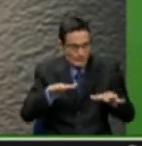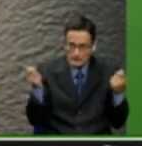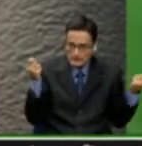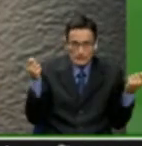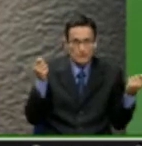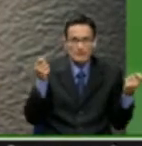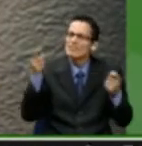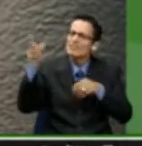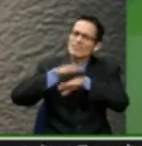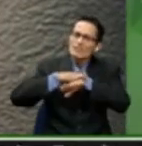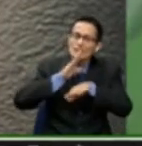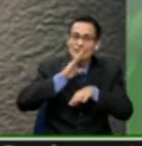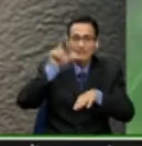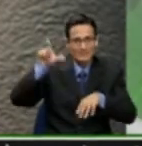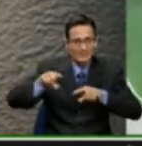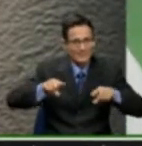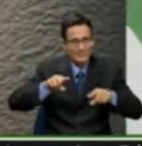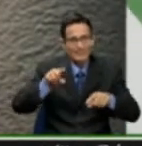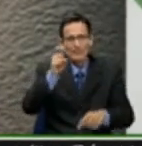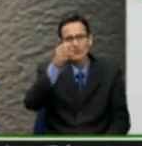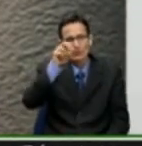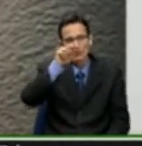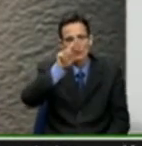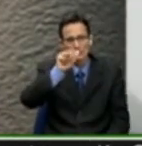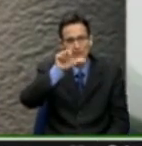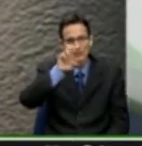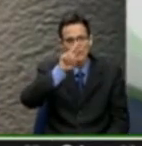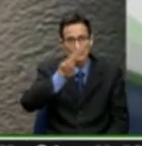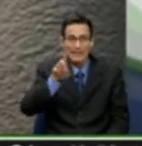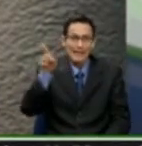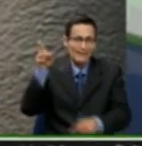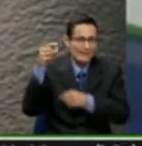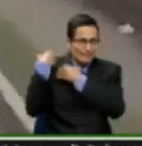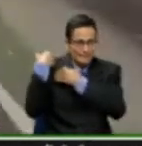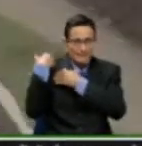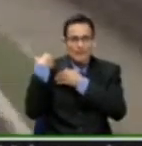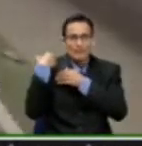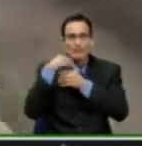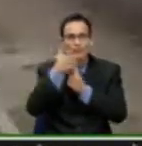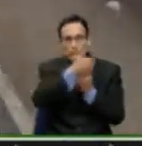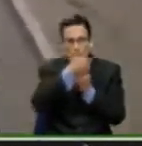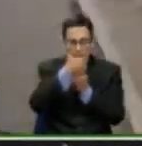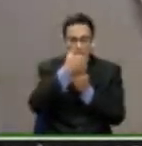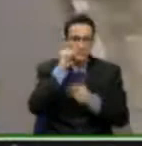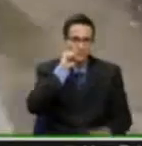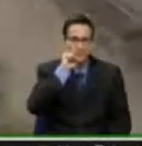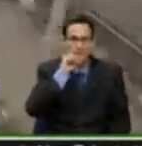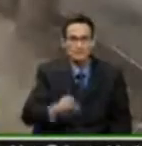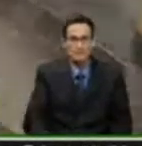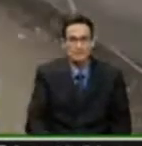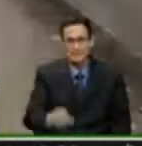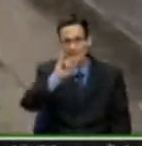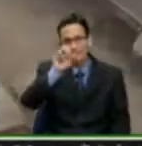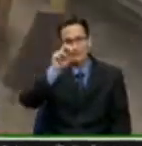dio el señor Luis Denis González, coordinador de Protección 33 Barranca Bermeja. Secretario del Interior de Santander, Ignacio